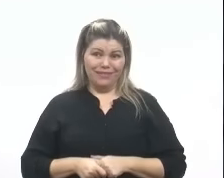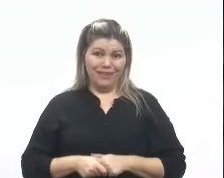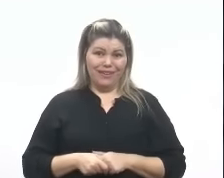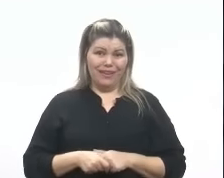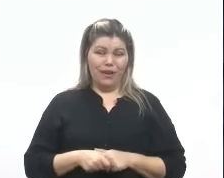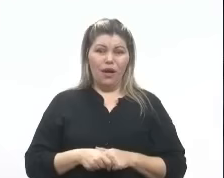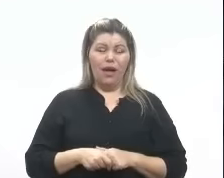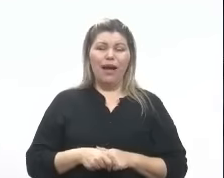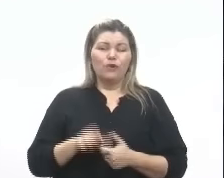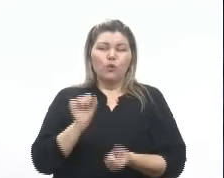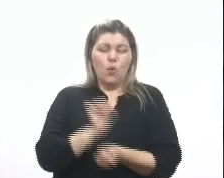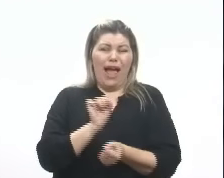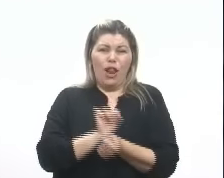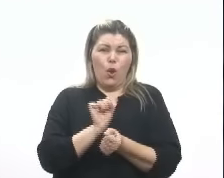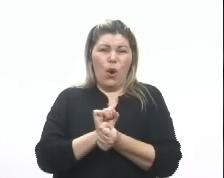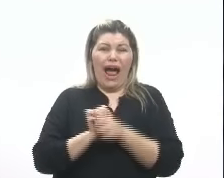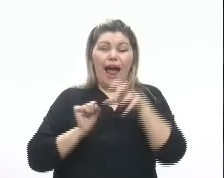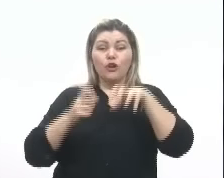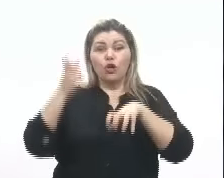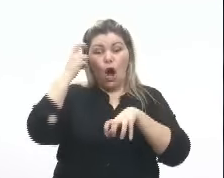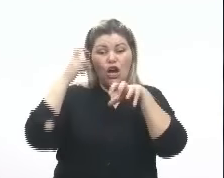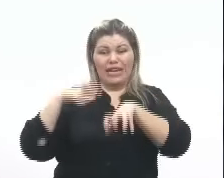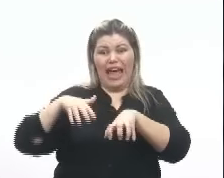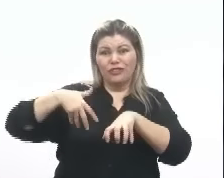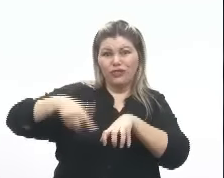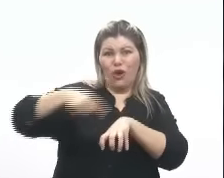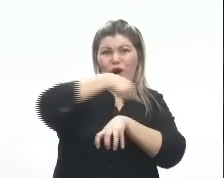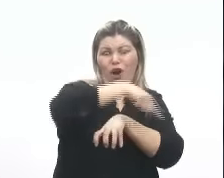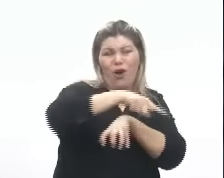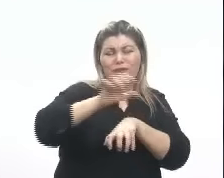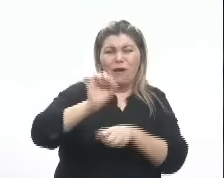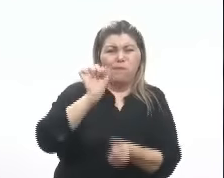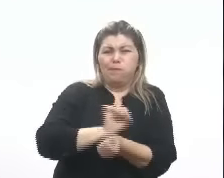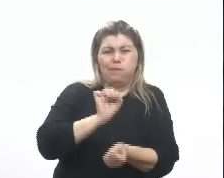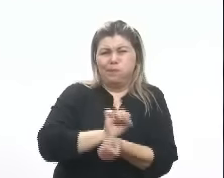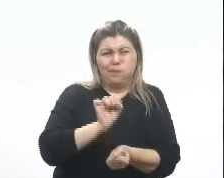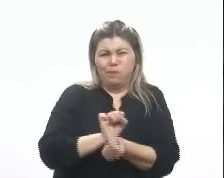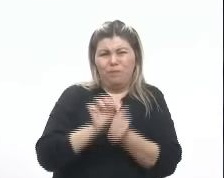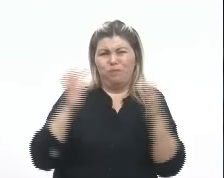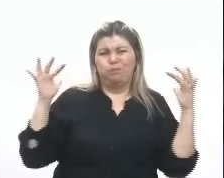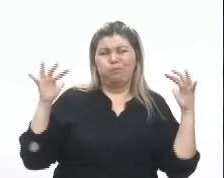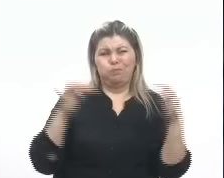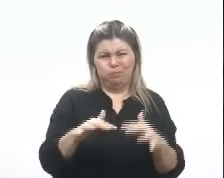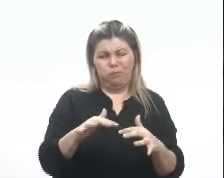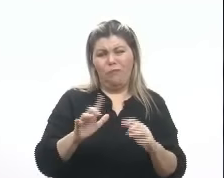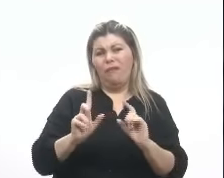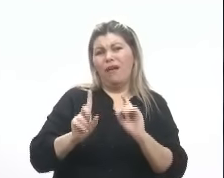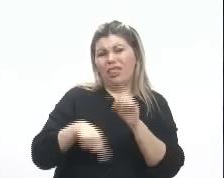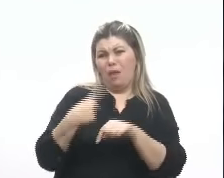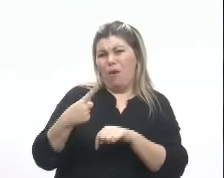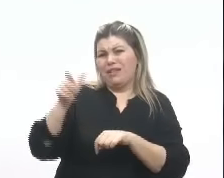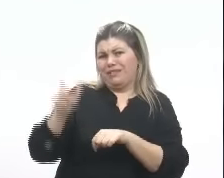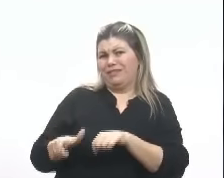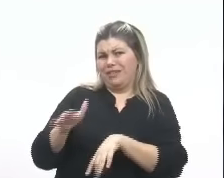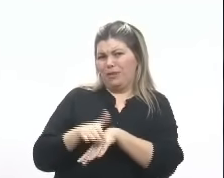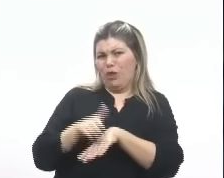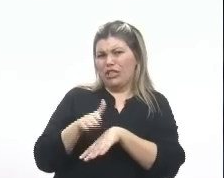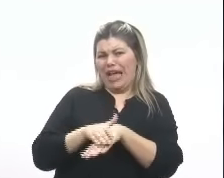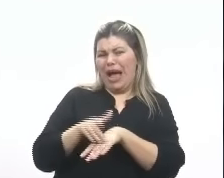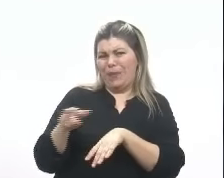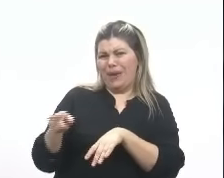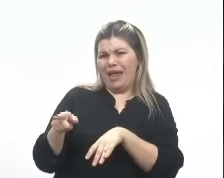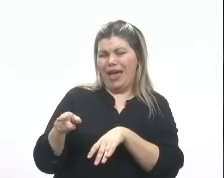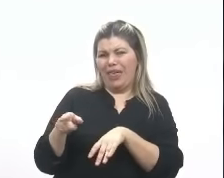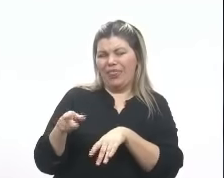los costados. Y después, ya sabemos, la muchacha esta que está a cargo de cómo